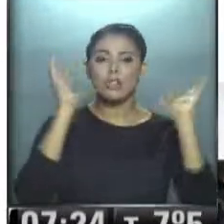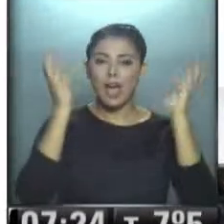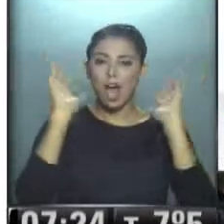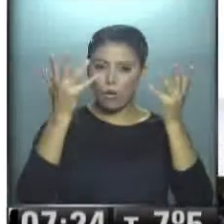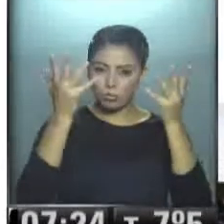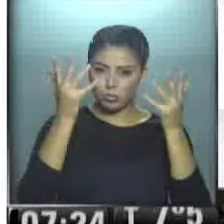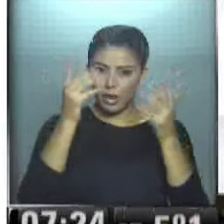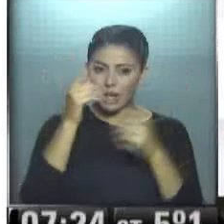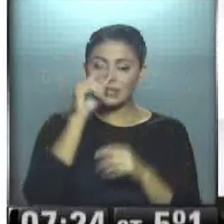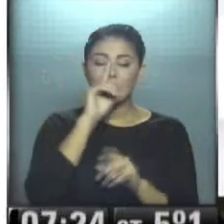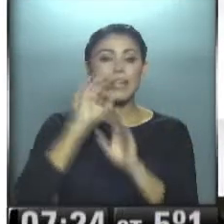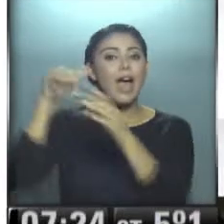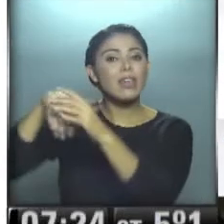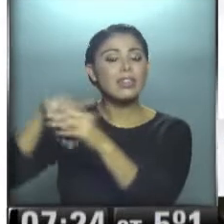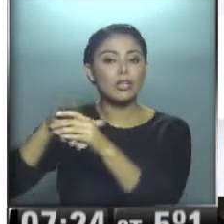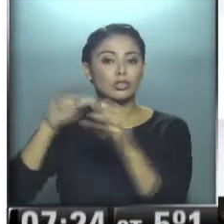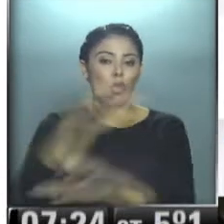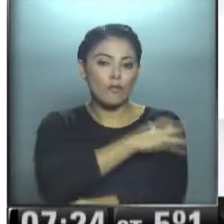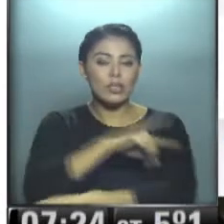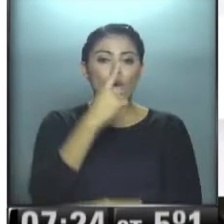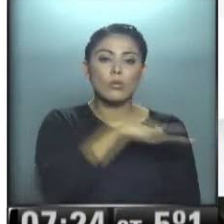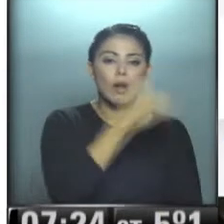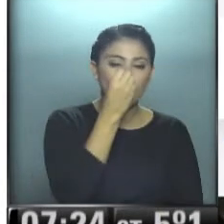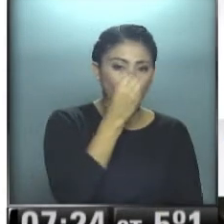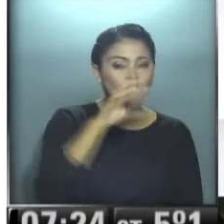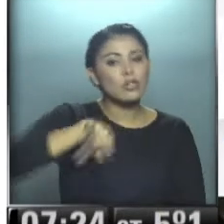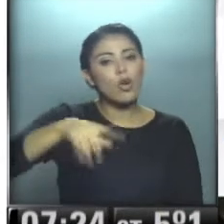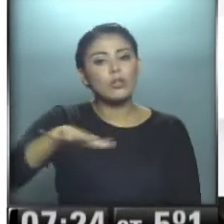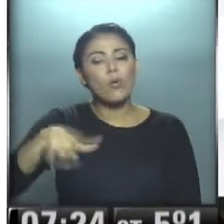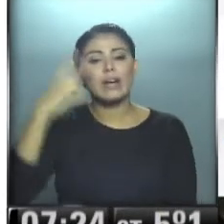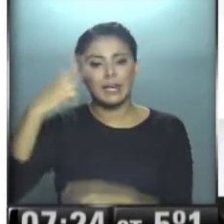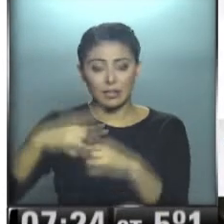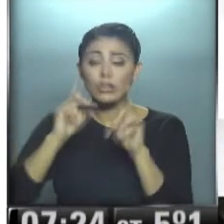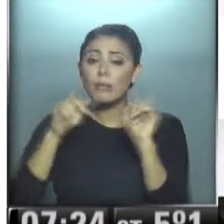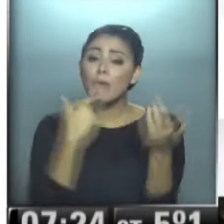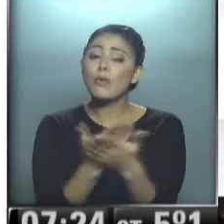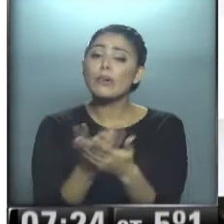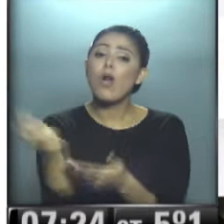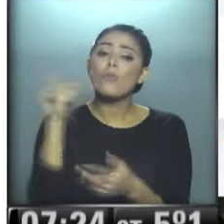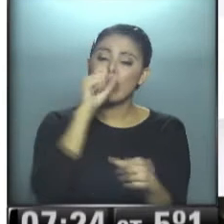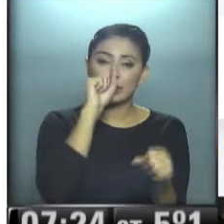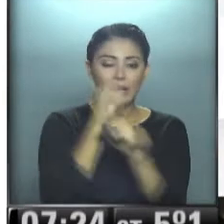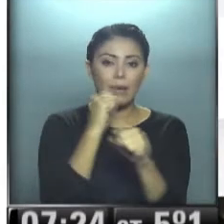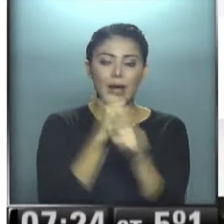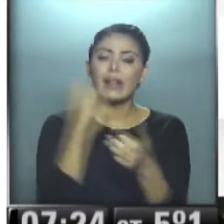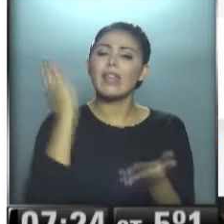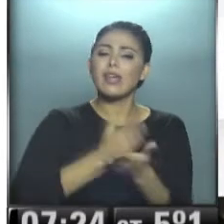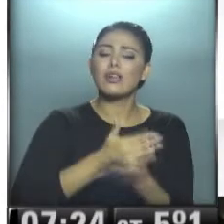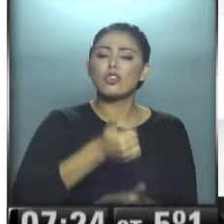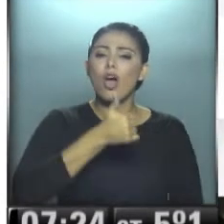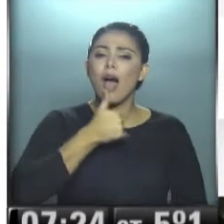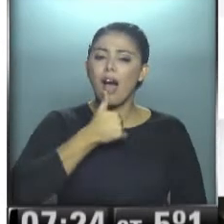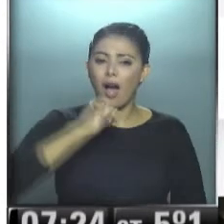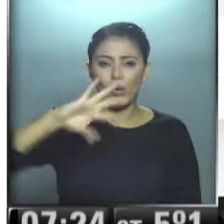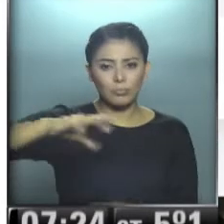que funcionen dentro de las villas una para el bajo flores y otra para retiro también propone volver a trabajar en las mesas barriales por el derecho al agua potable